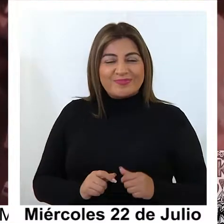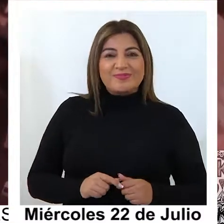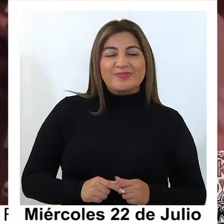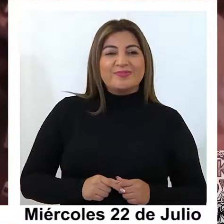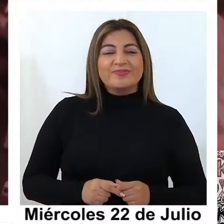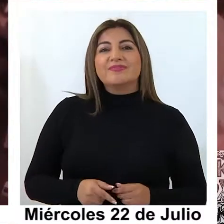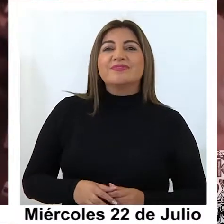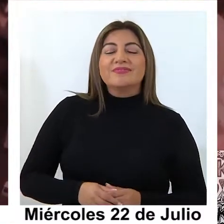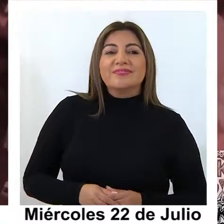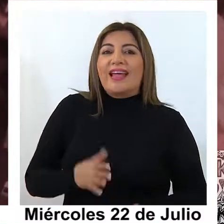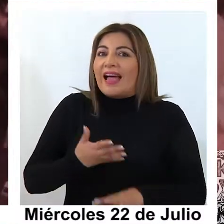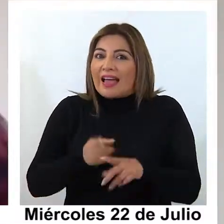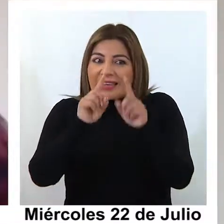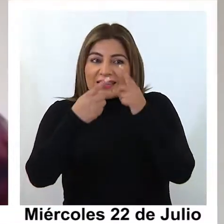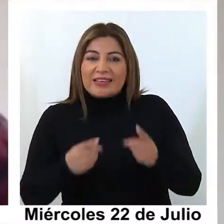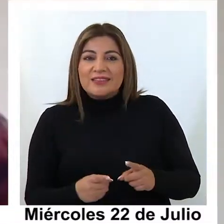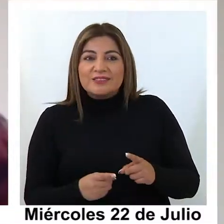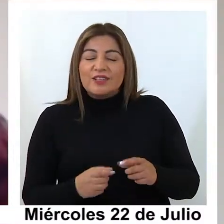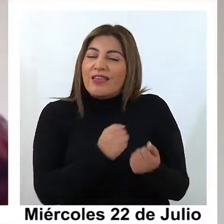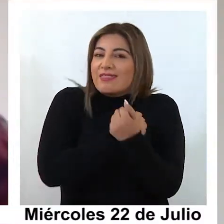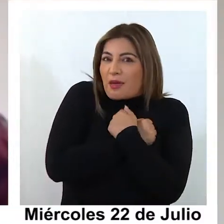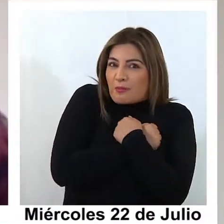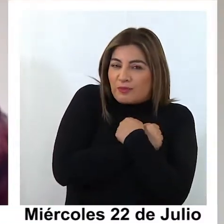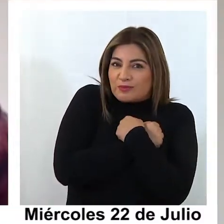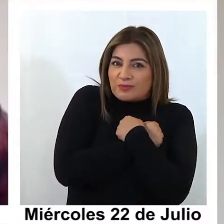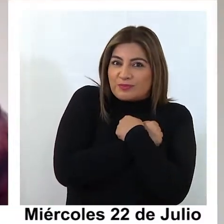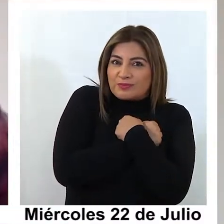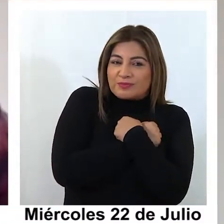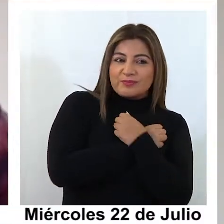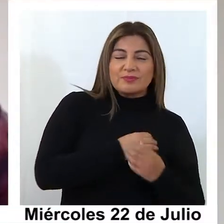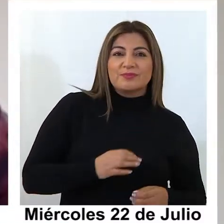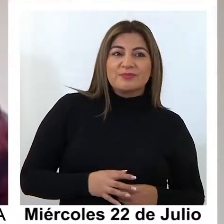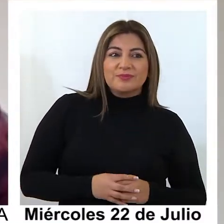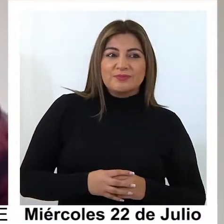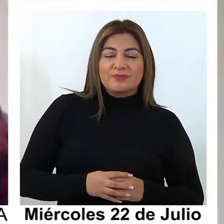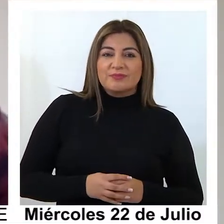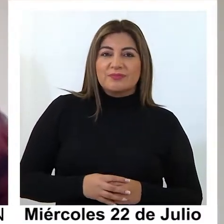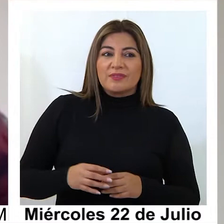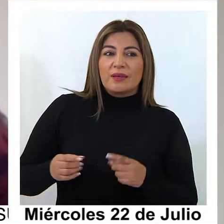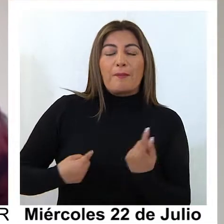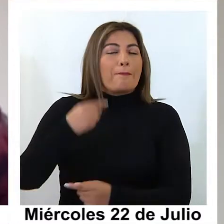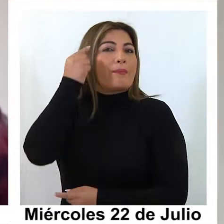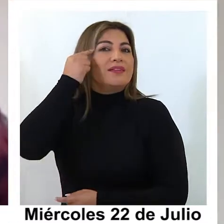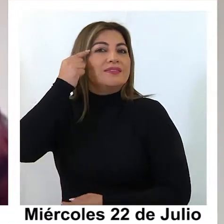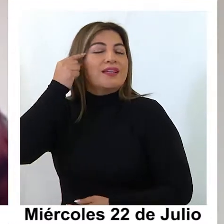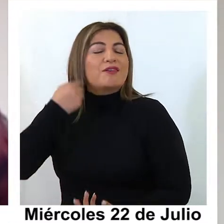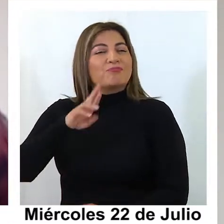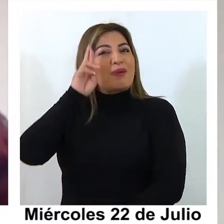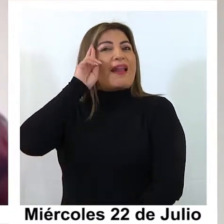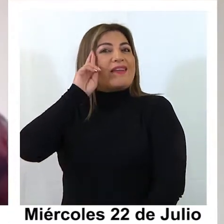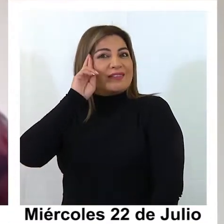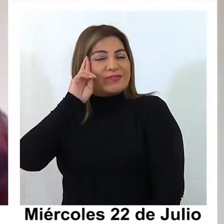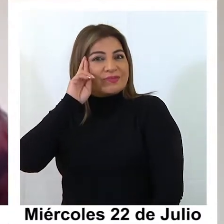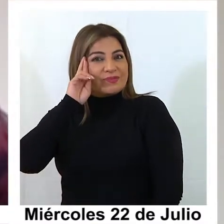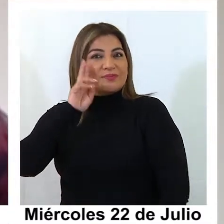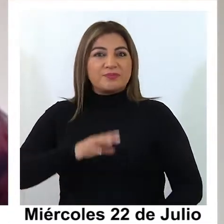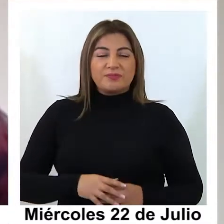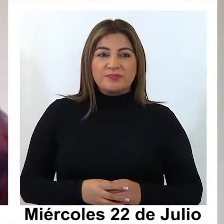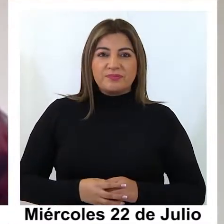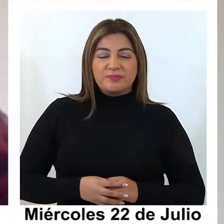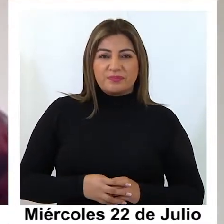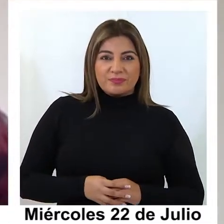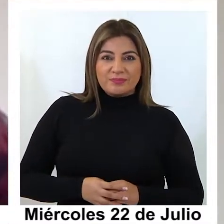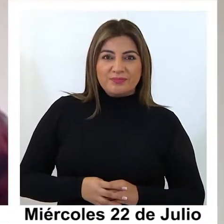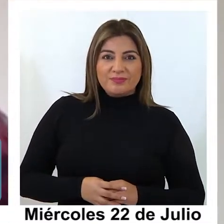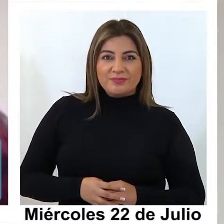Y también hay canciones de desamor y canciones que invitan a tener un pensamiento más reflexivo y